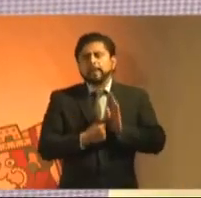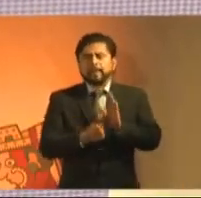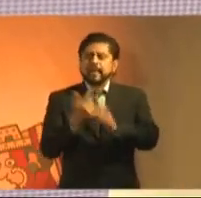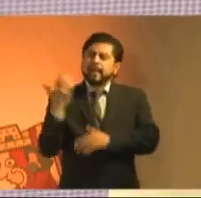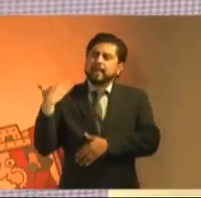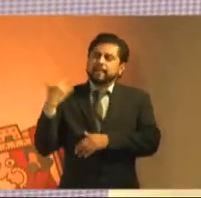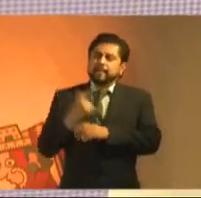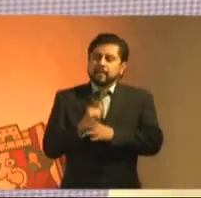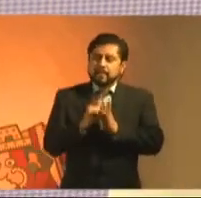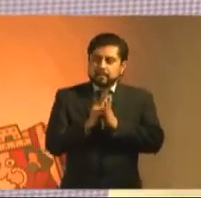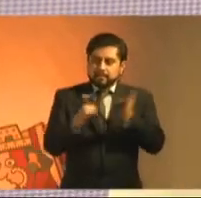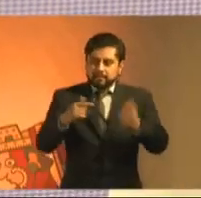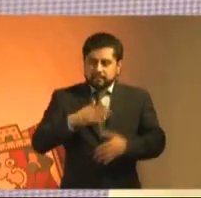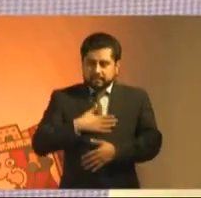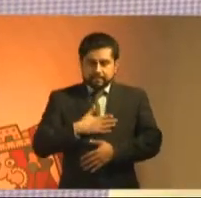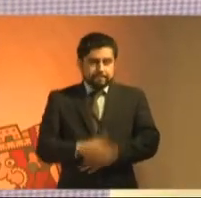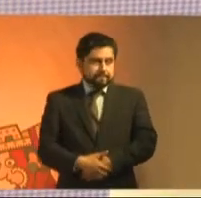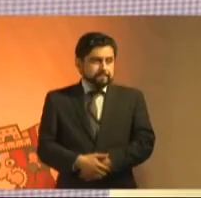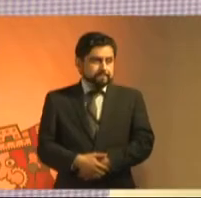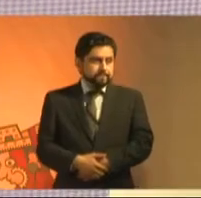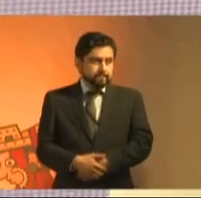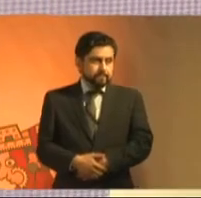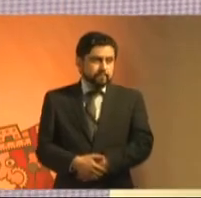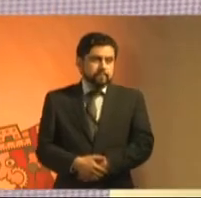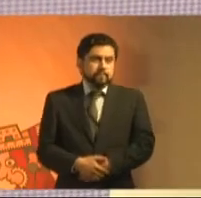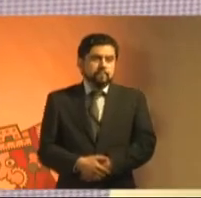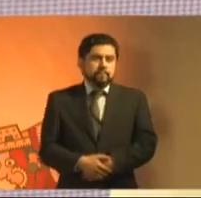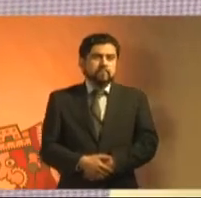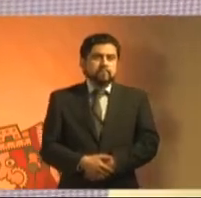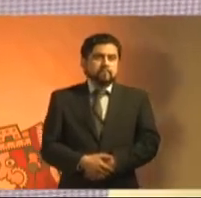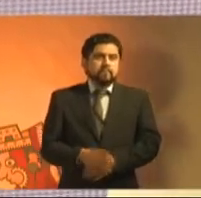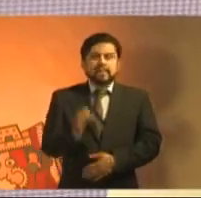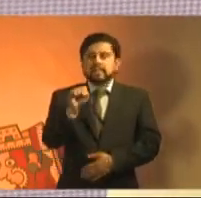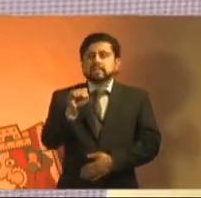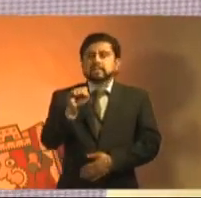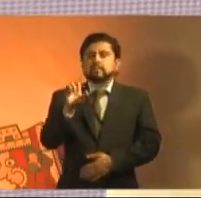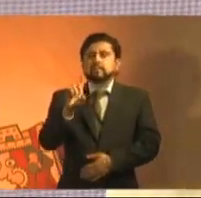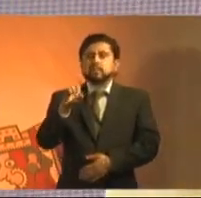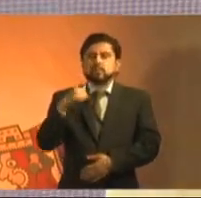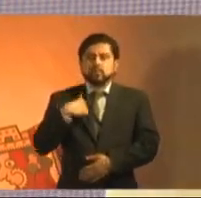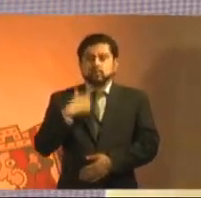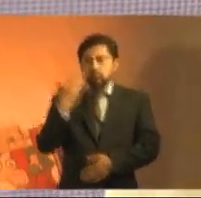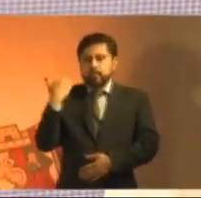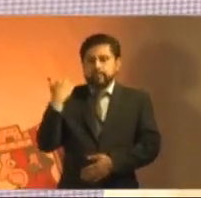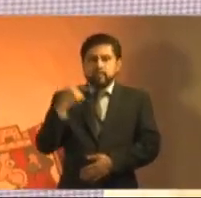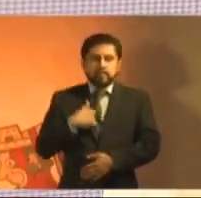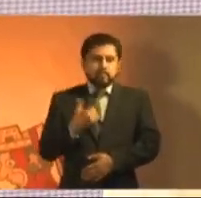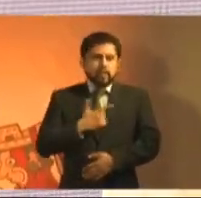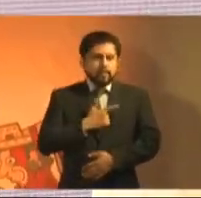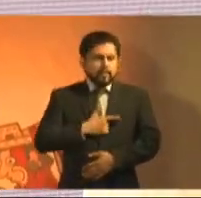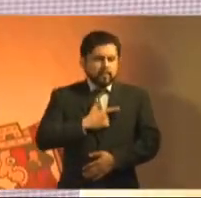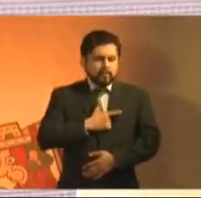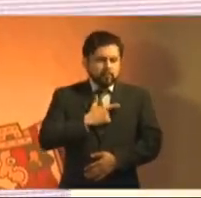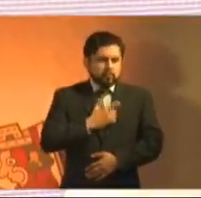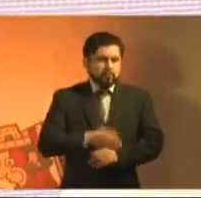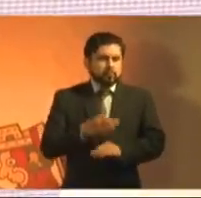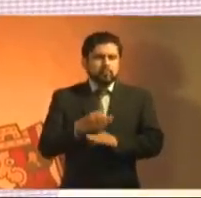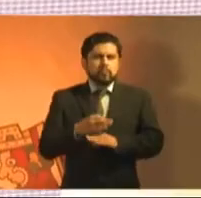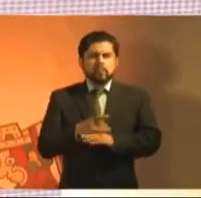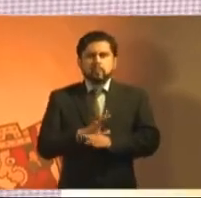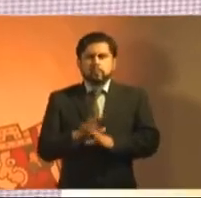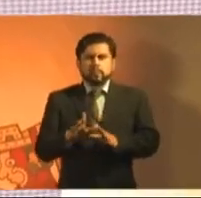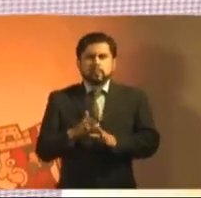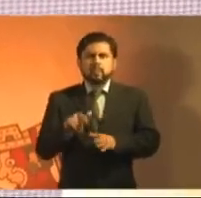oportunidad en este fin semana y en el anterior me da mucho gusto estar en la calle me da mucho gusto estar